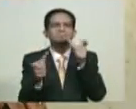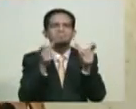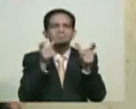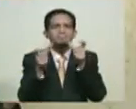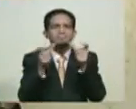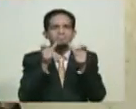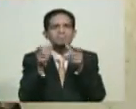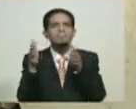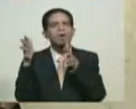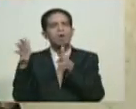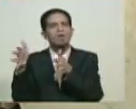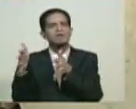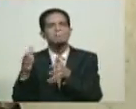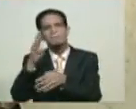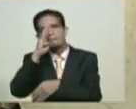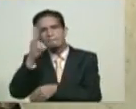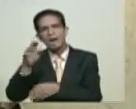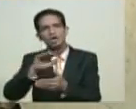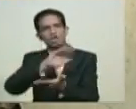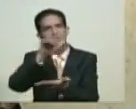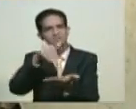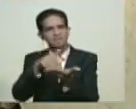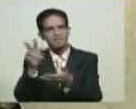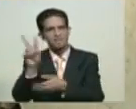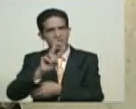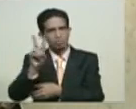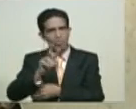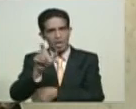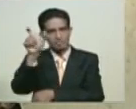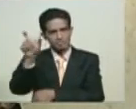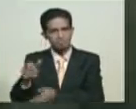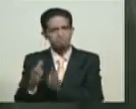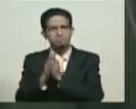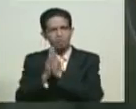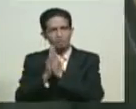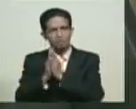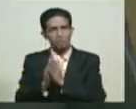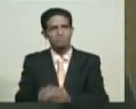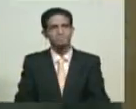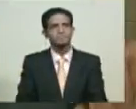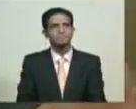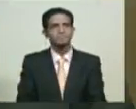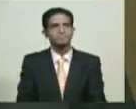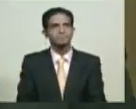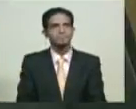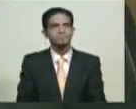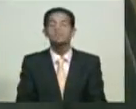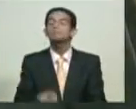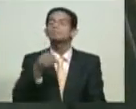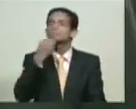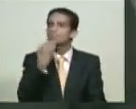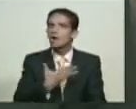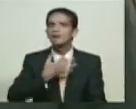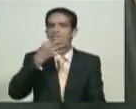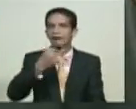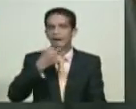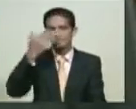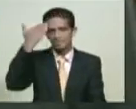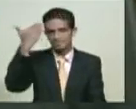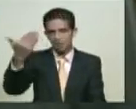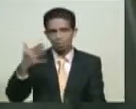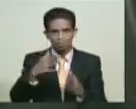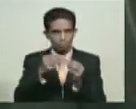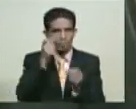por parte del Banco Central de Venezuela. Presidente Ramón Lobo, por favor. Bueno, buenas tardes, presidente. Un saludo a todos los compañeros